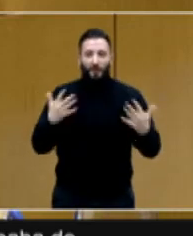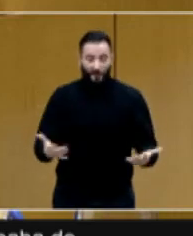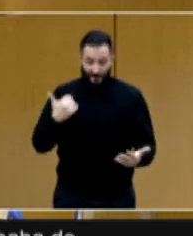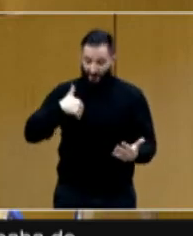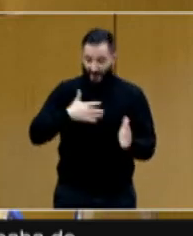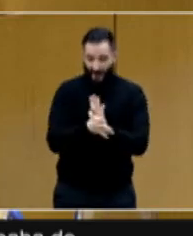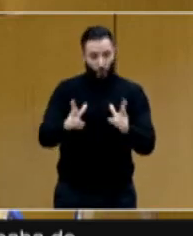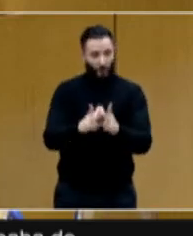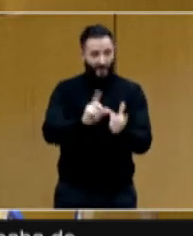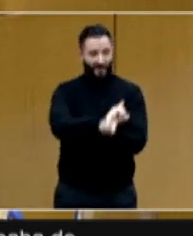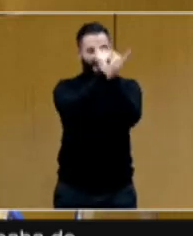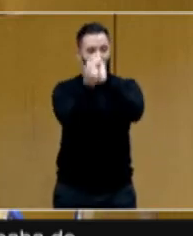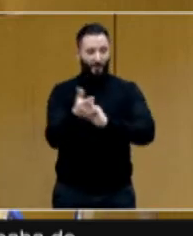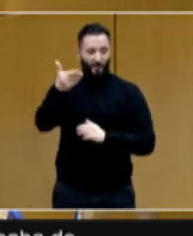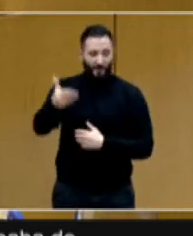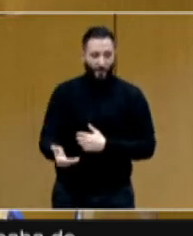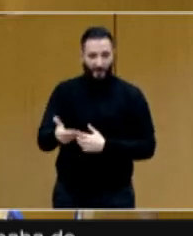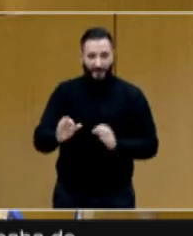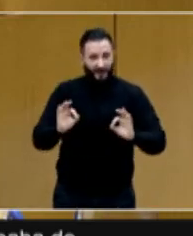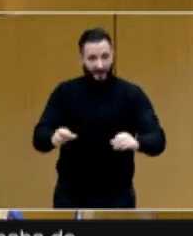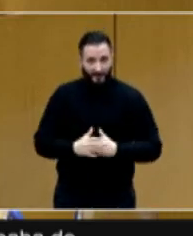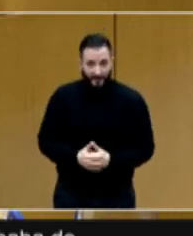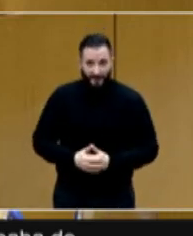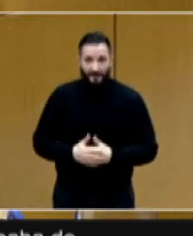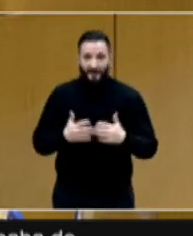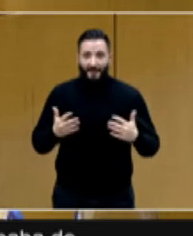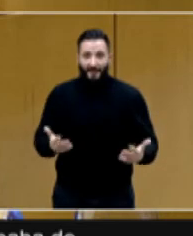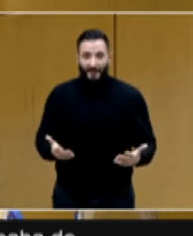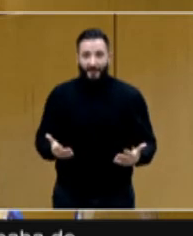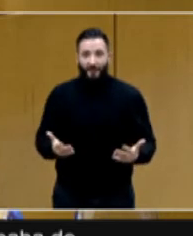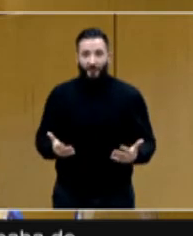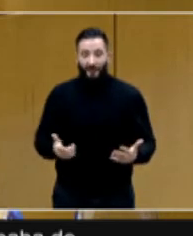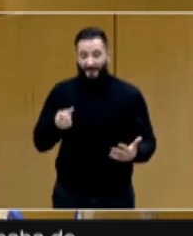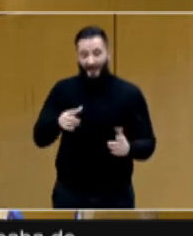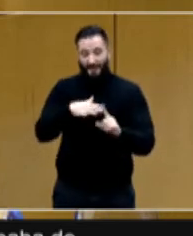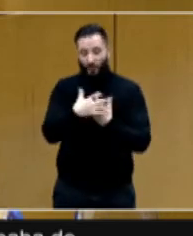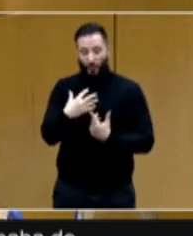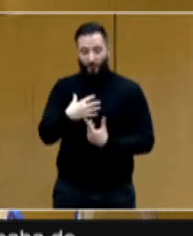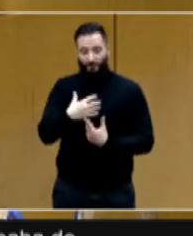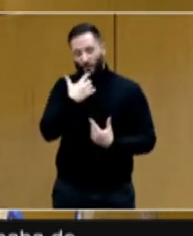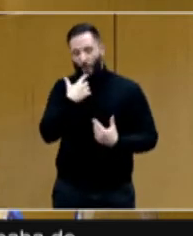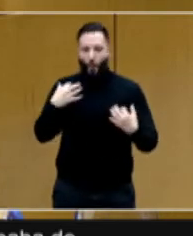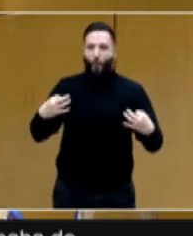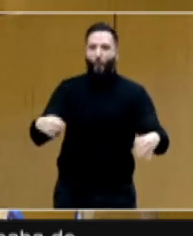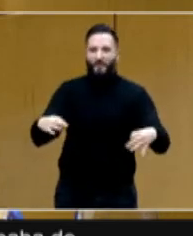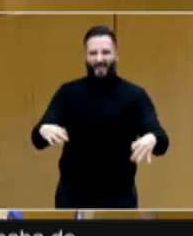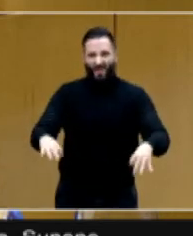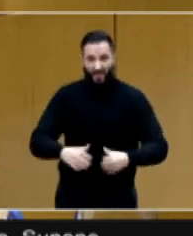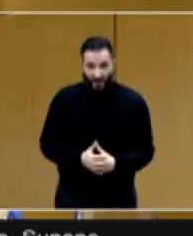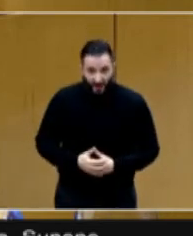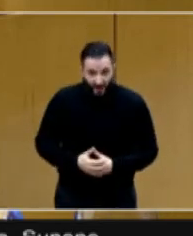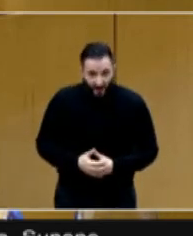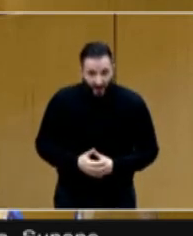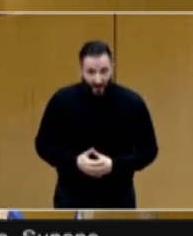y esto qué supone Pues un trabajo importante detrás una posición de humildad hay que también del propio fedatario del notario